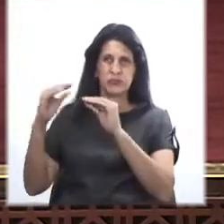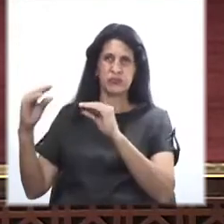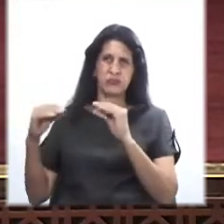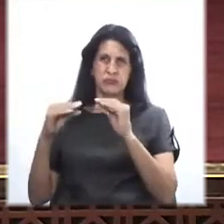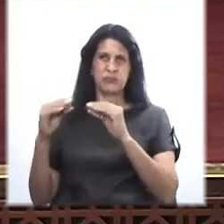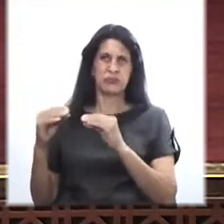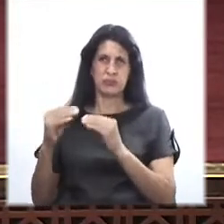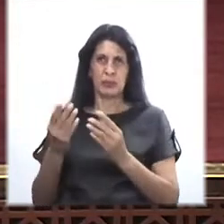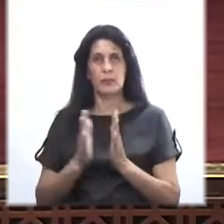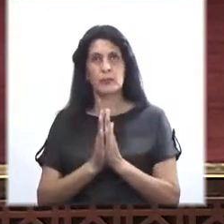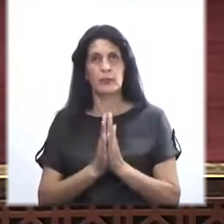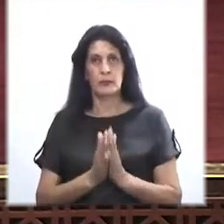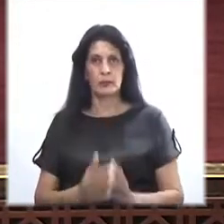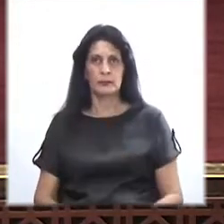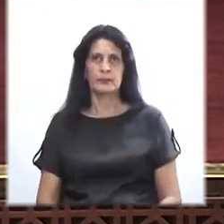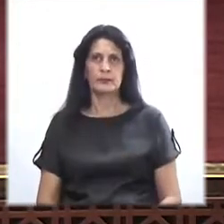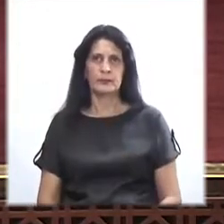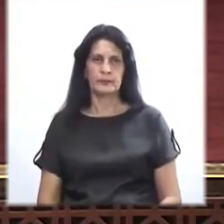Presidente.